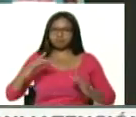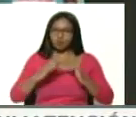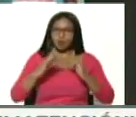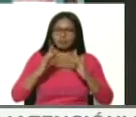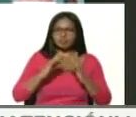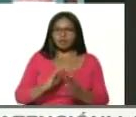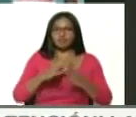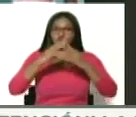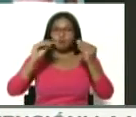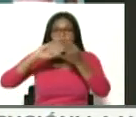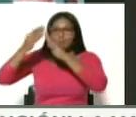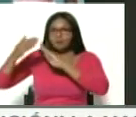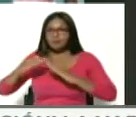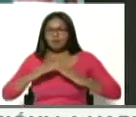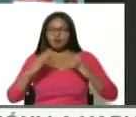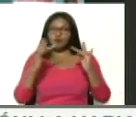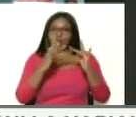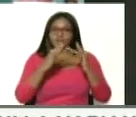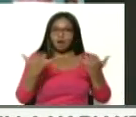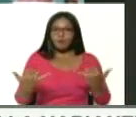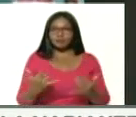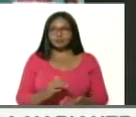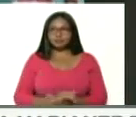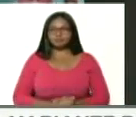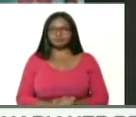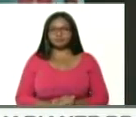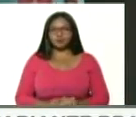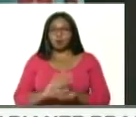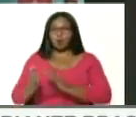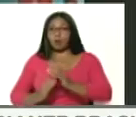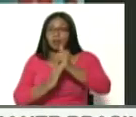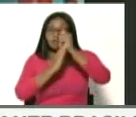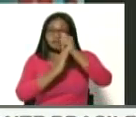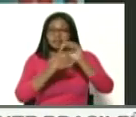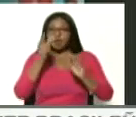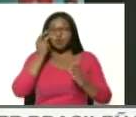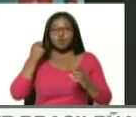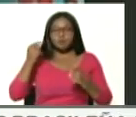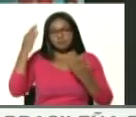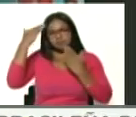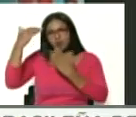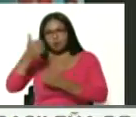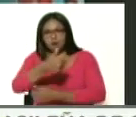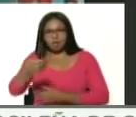todas las comunas, todos los comuneros, comuneras, mi saludo.